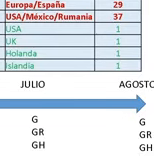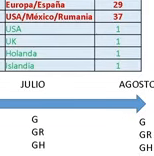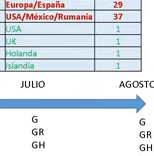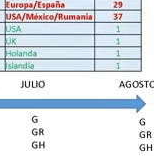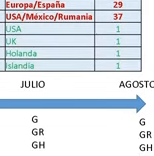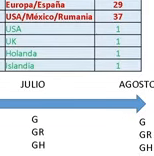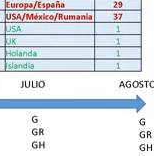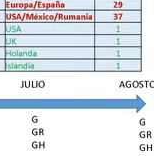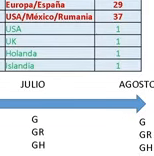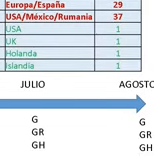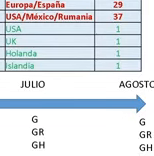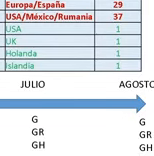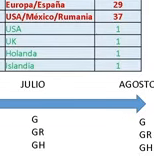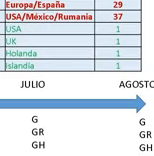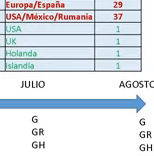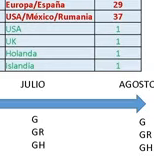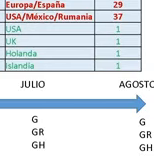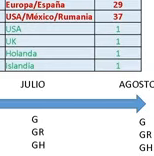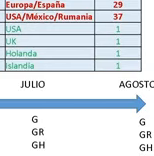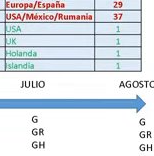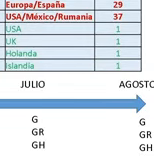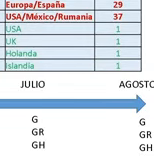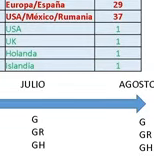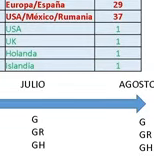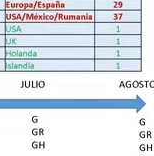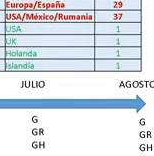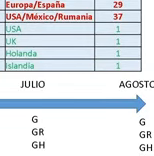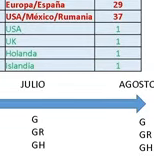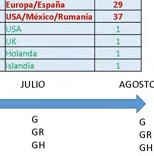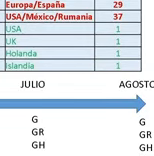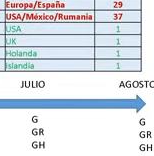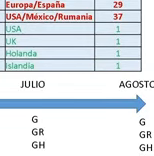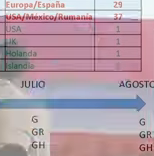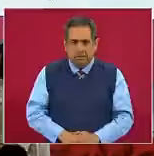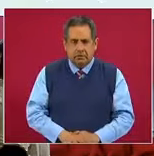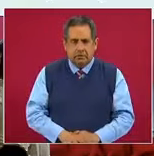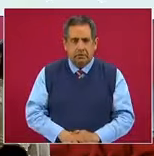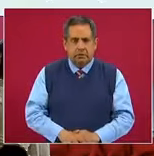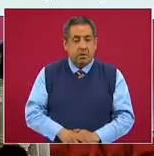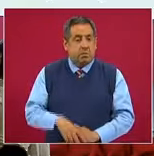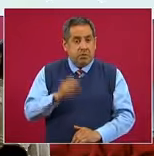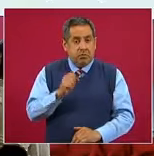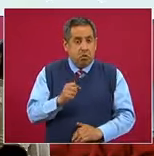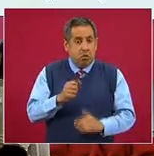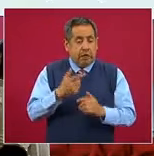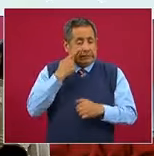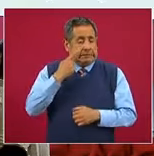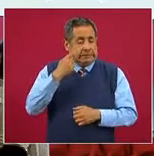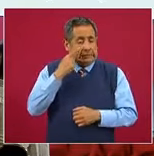fuertemente en la distribución de estos grupos y han reportado justamente la circulación de estos